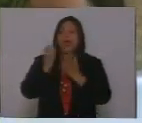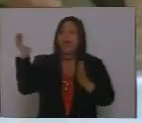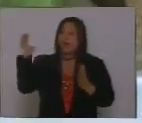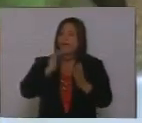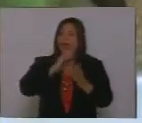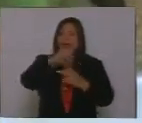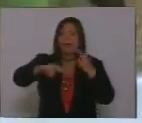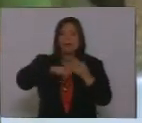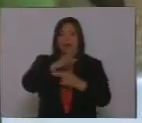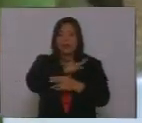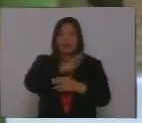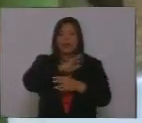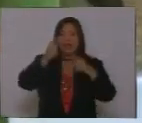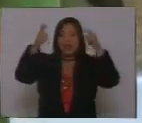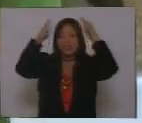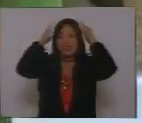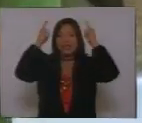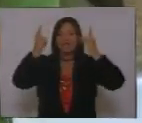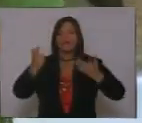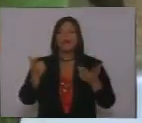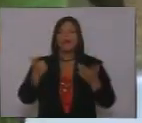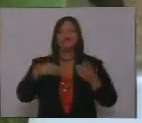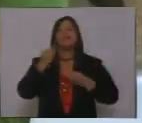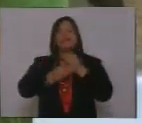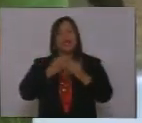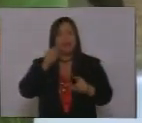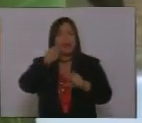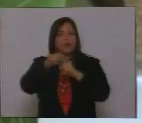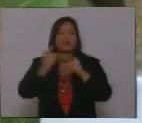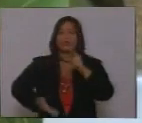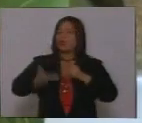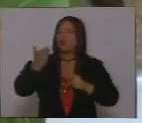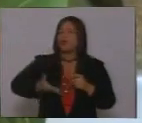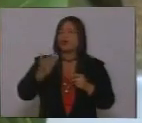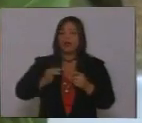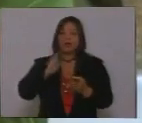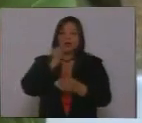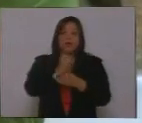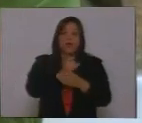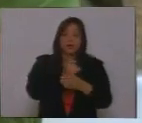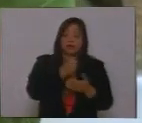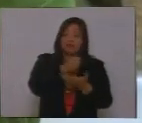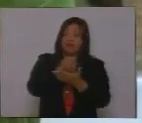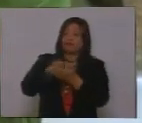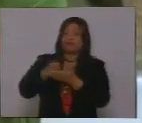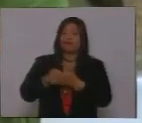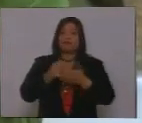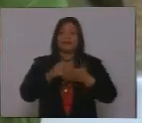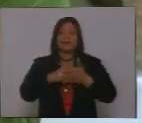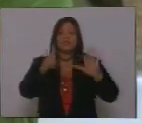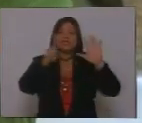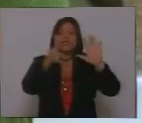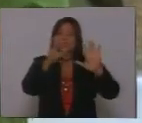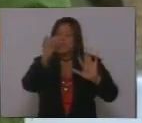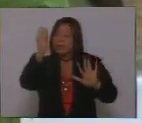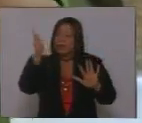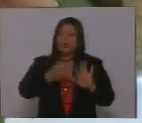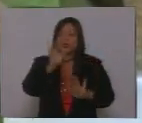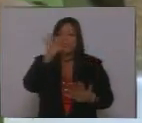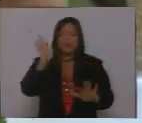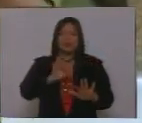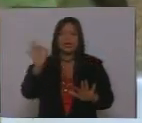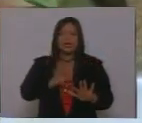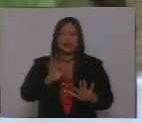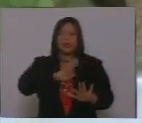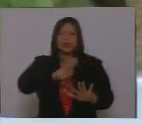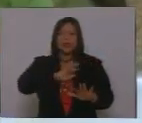nuestro comandante Chávez, se ha hecho un proceso importante de inversión, donde el 6% del